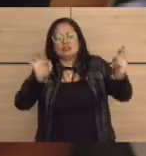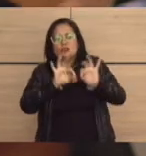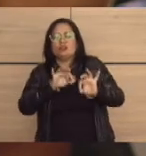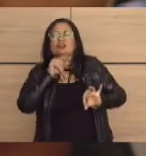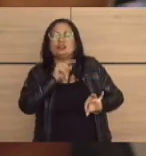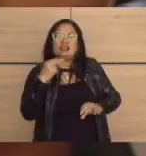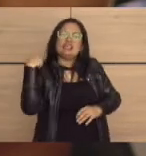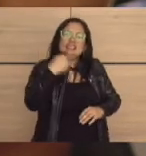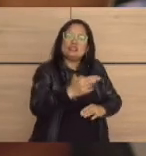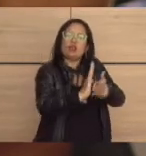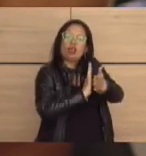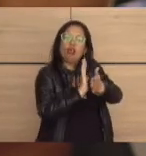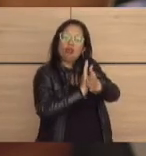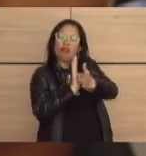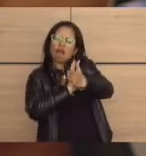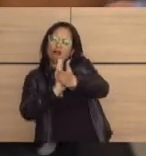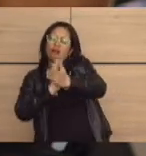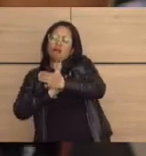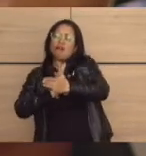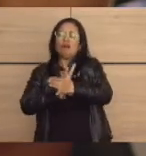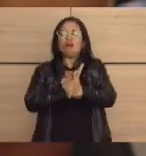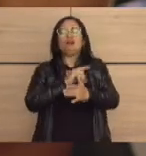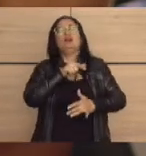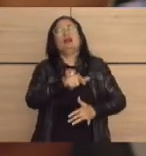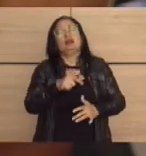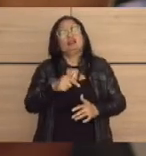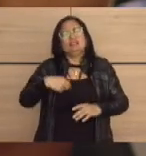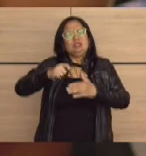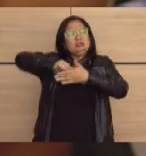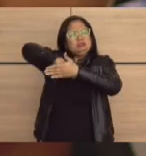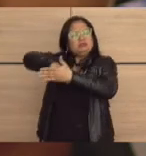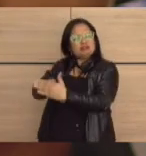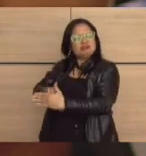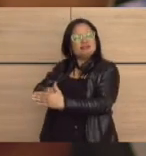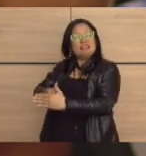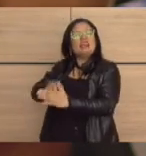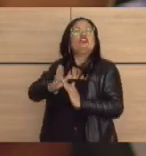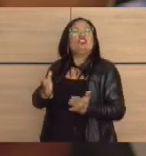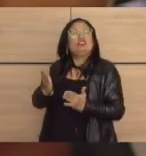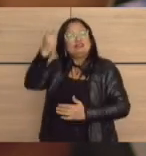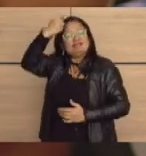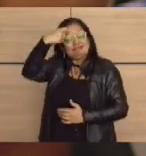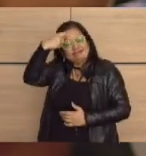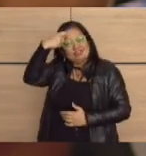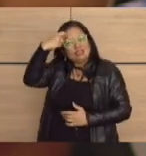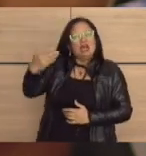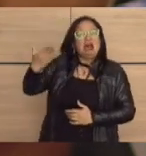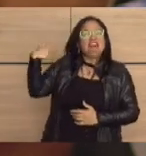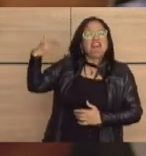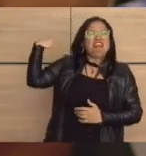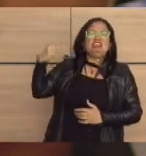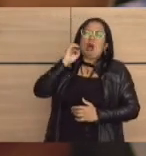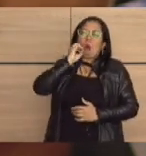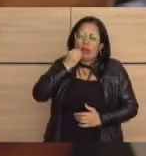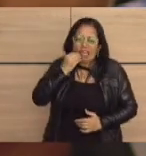contar las historias, y que hay un montón de historias que están guardadas en nuestras memorias, en nuestros ancianos, en